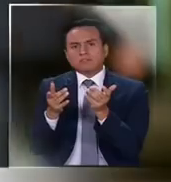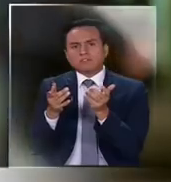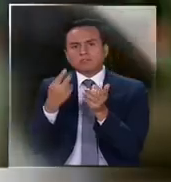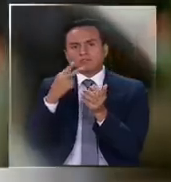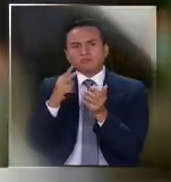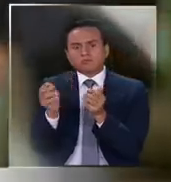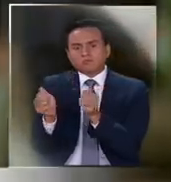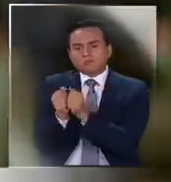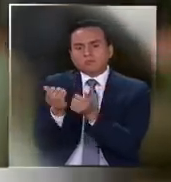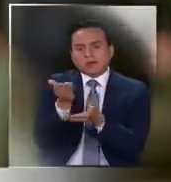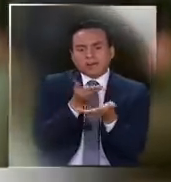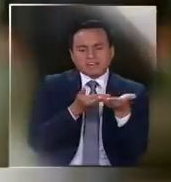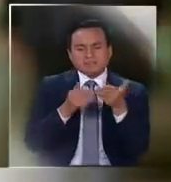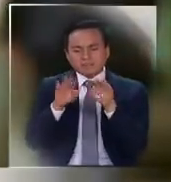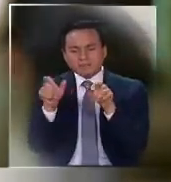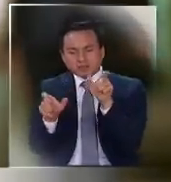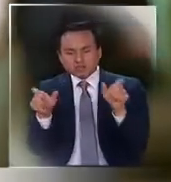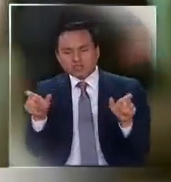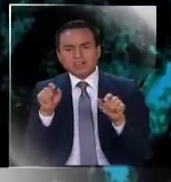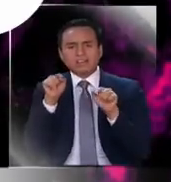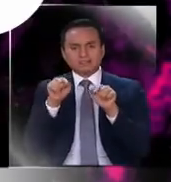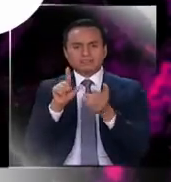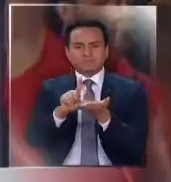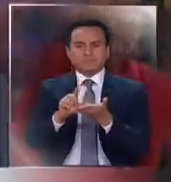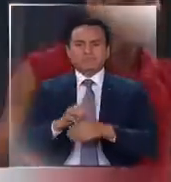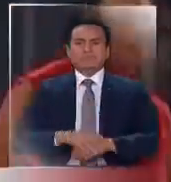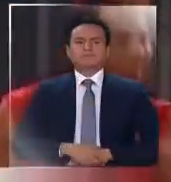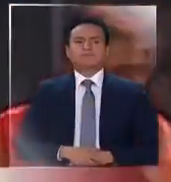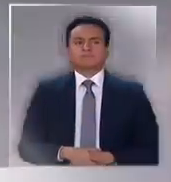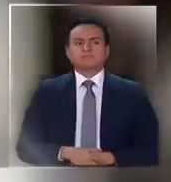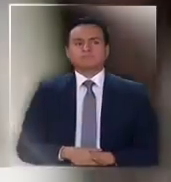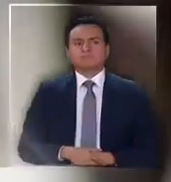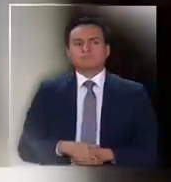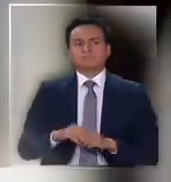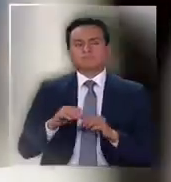con sus pares, con las mismas personas que van a estar ahí.